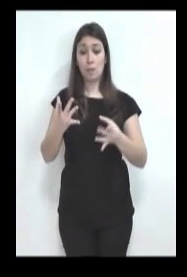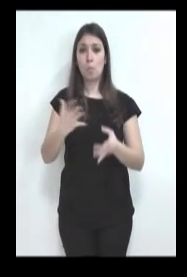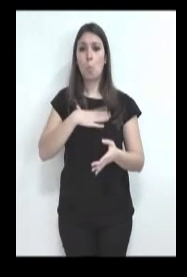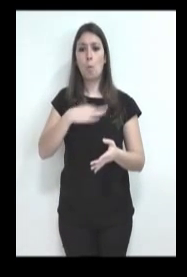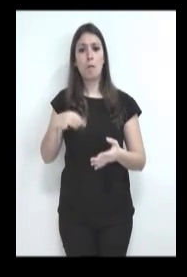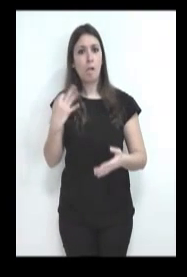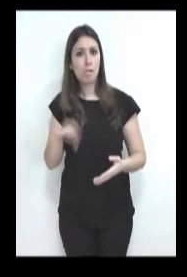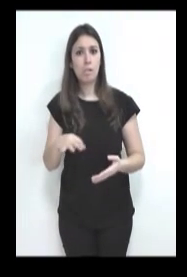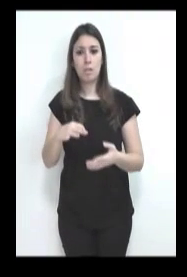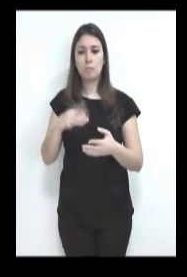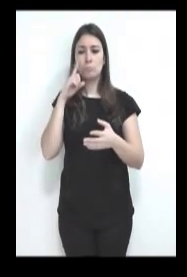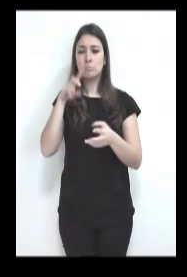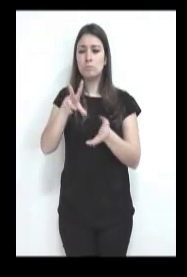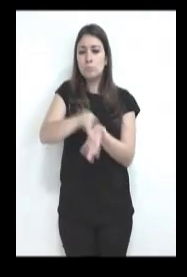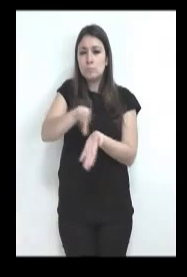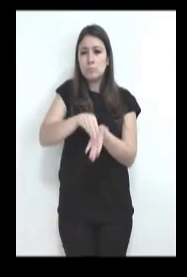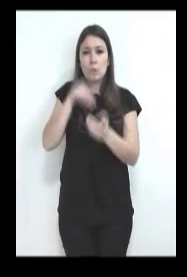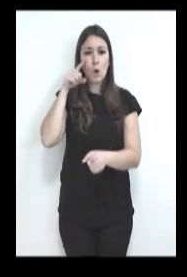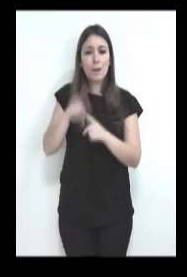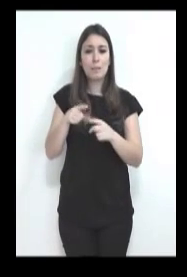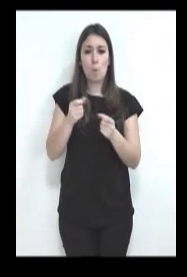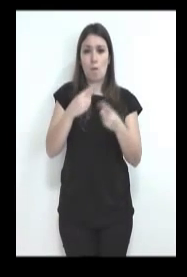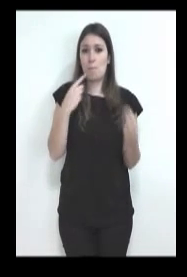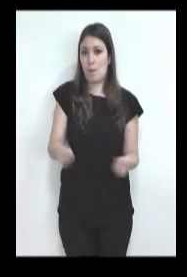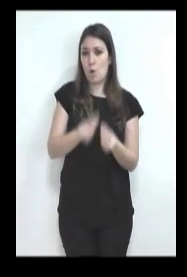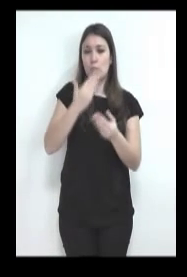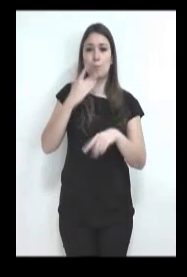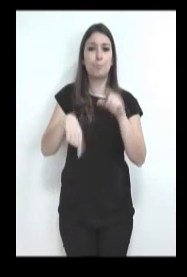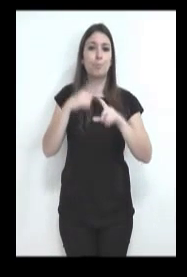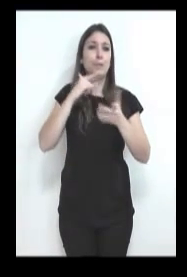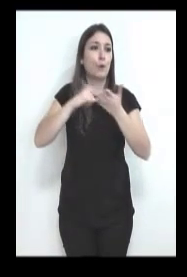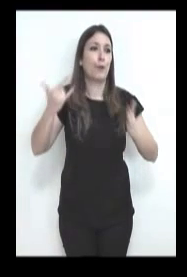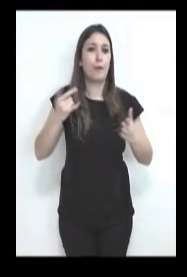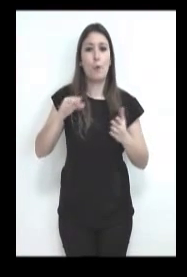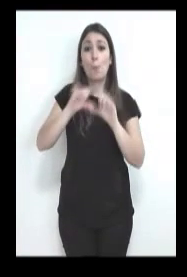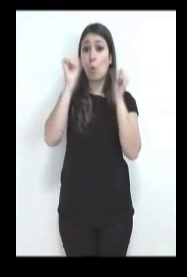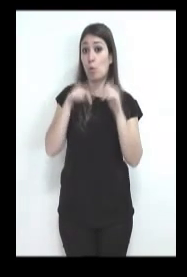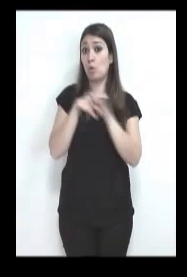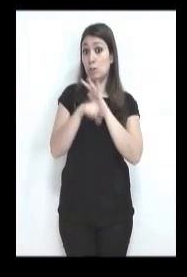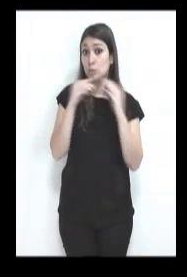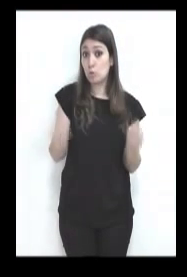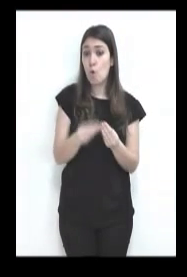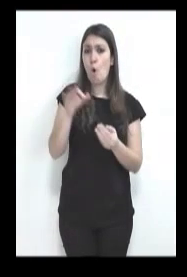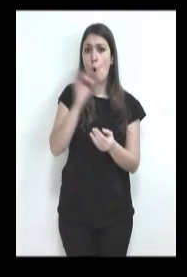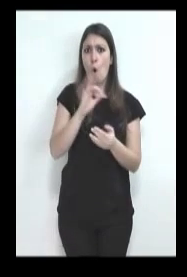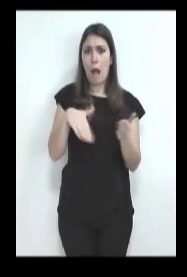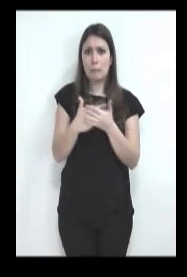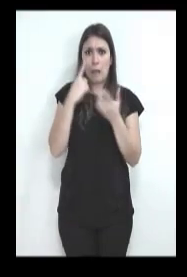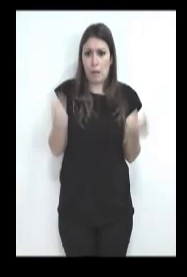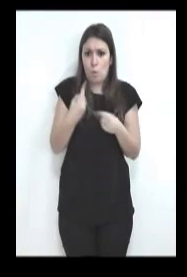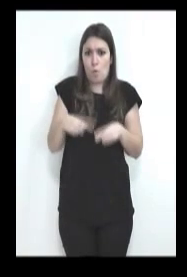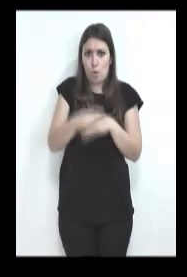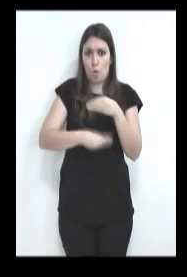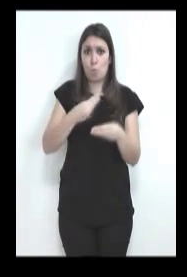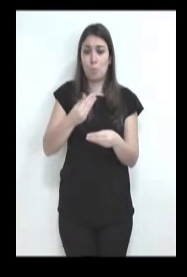trabajar, estudiar, analizar para introducir mejoras mediante el uso de tecnologías, modelos de gestión o actuaciones que igual